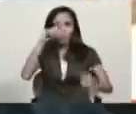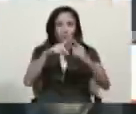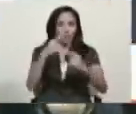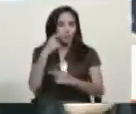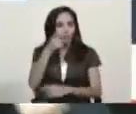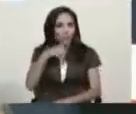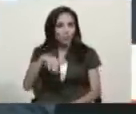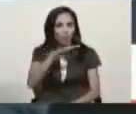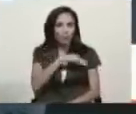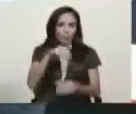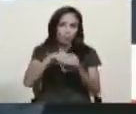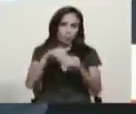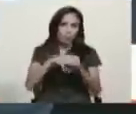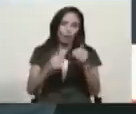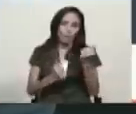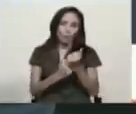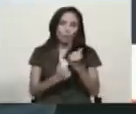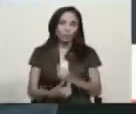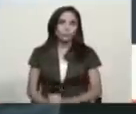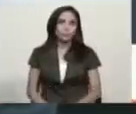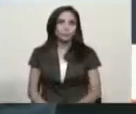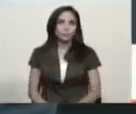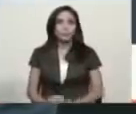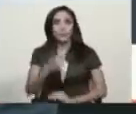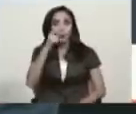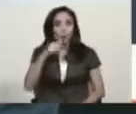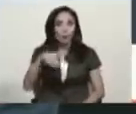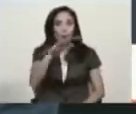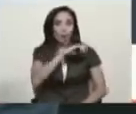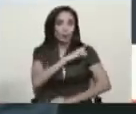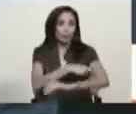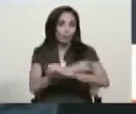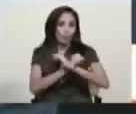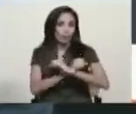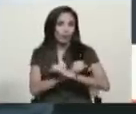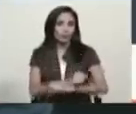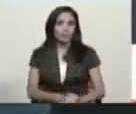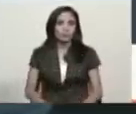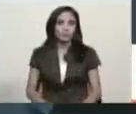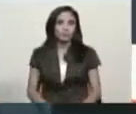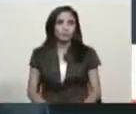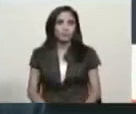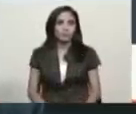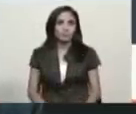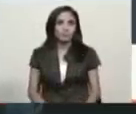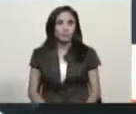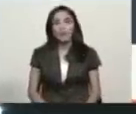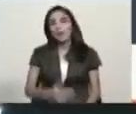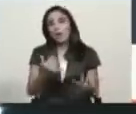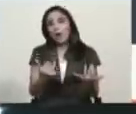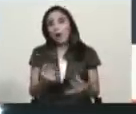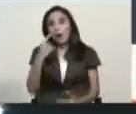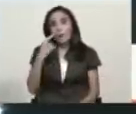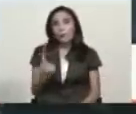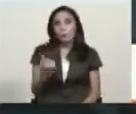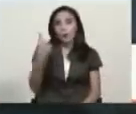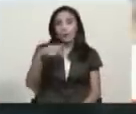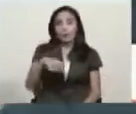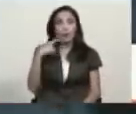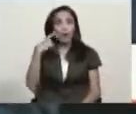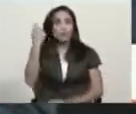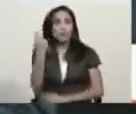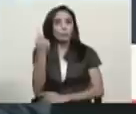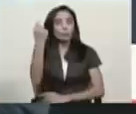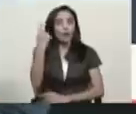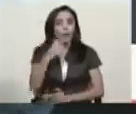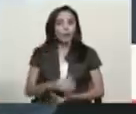popular. Con el poder popular. Ahora por primera vez me tocaba ser diputado al antiguo